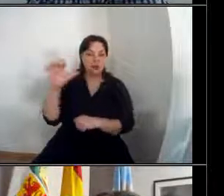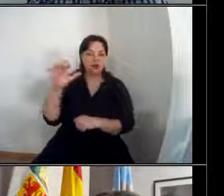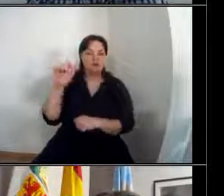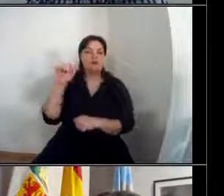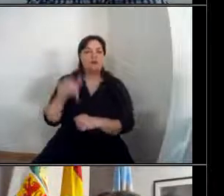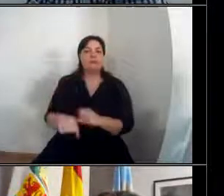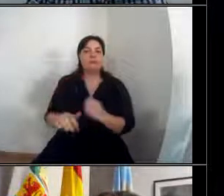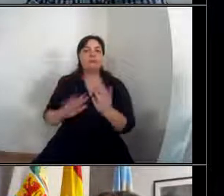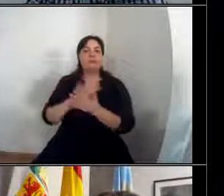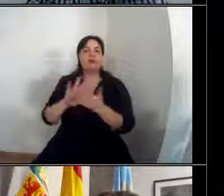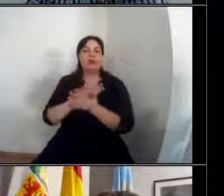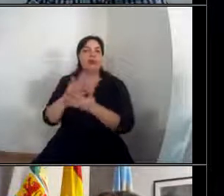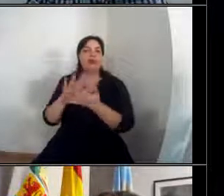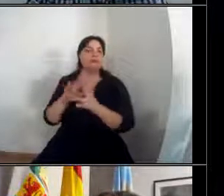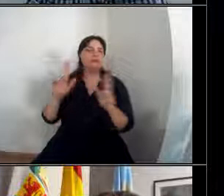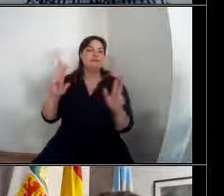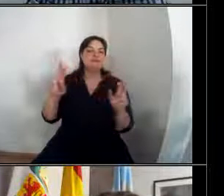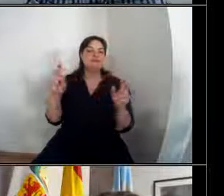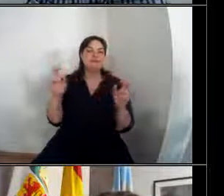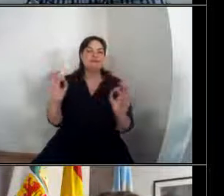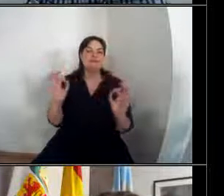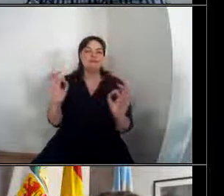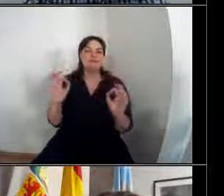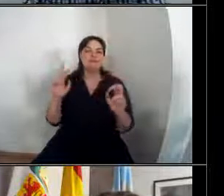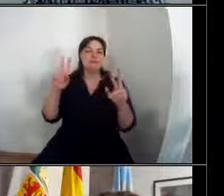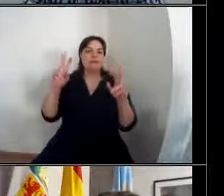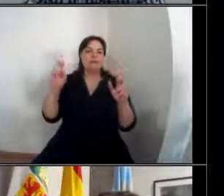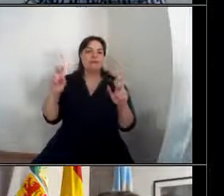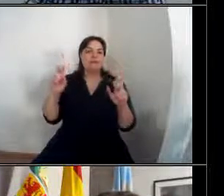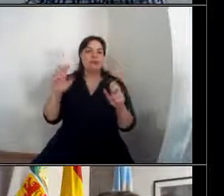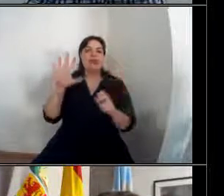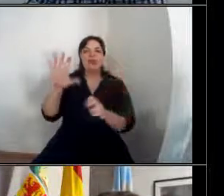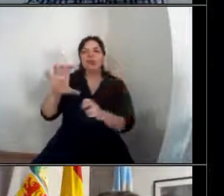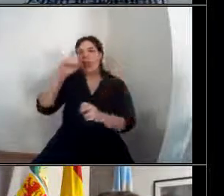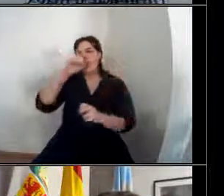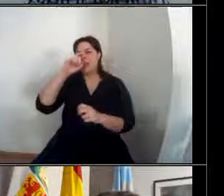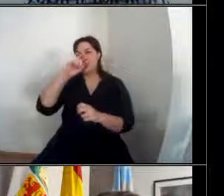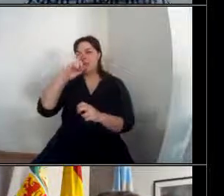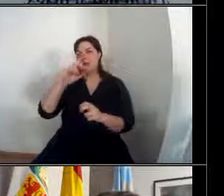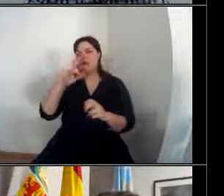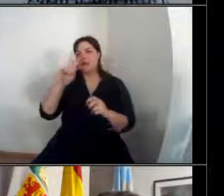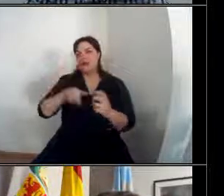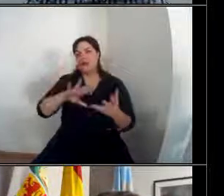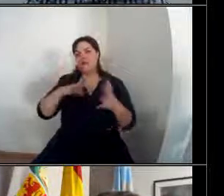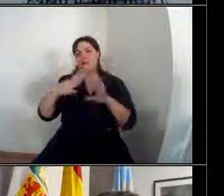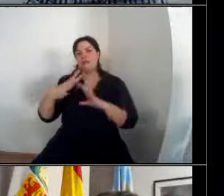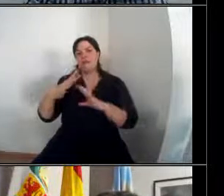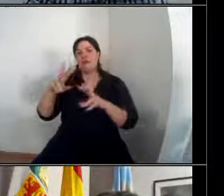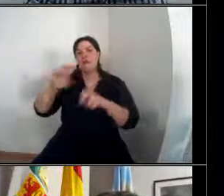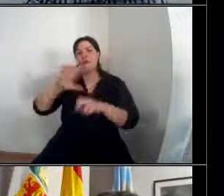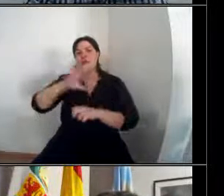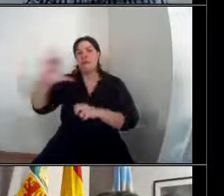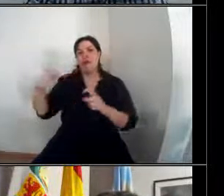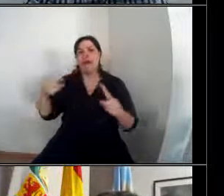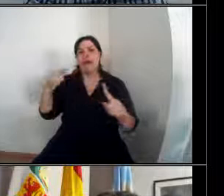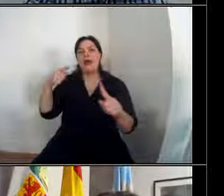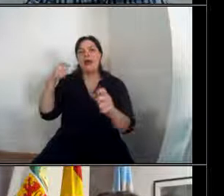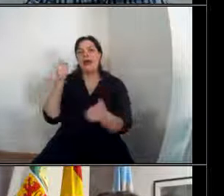vamos a desarrollar la temática del viejo continente, la nueva Europa, retos y oportunidades de